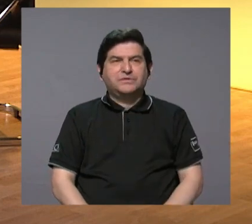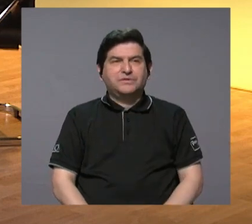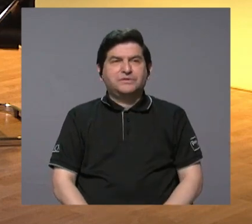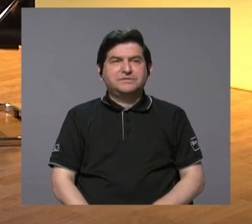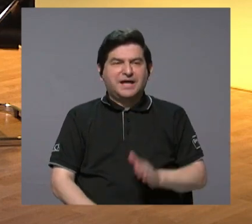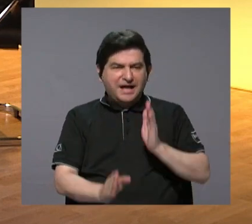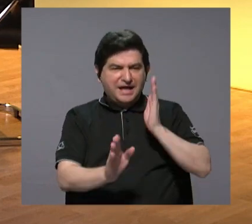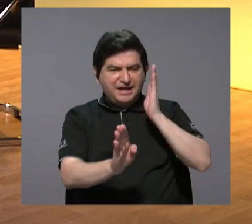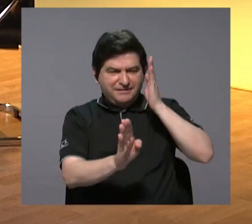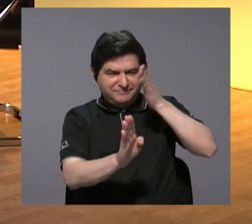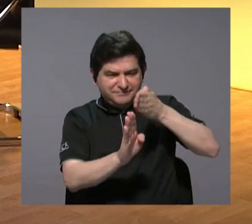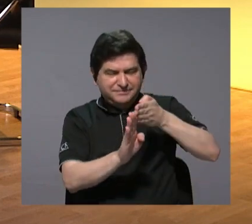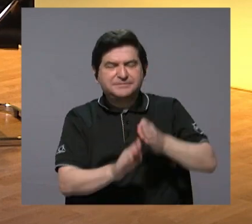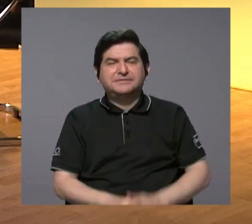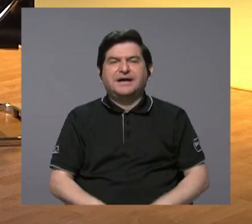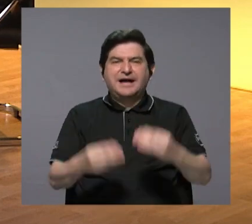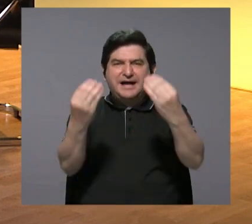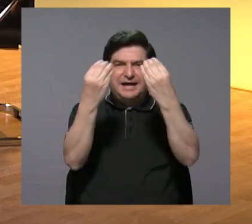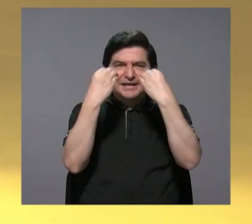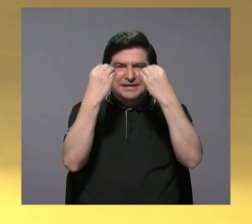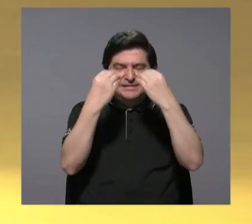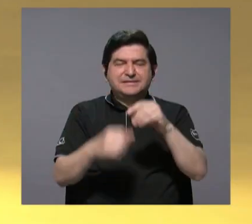esas enseñanzas.